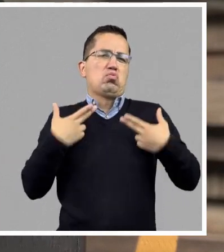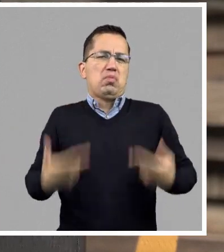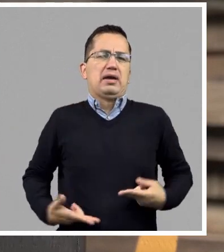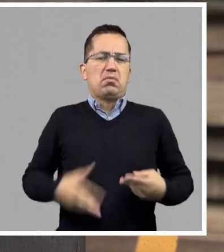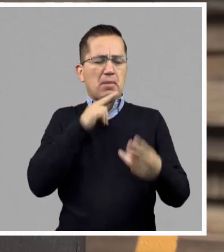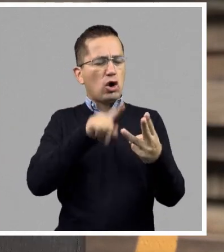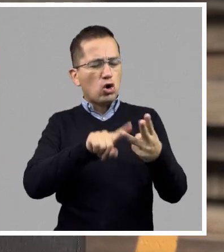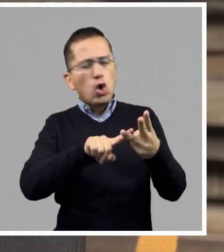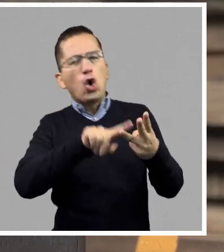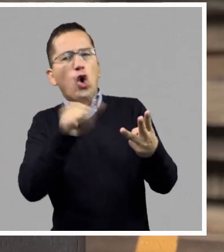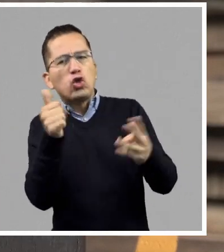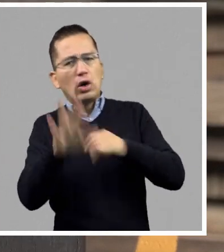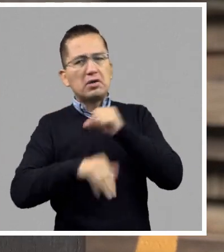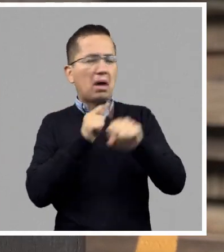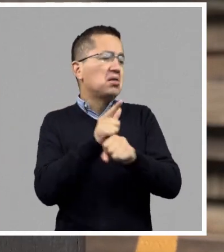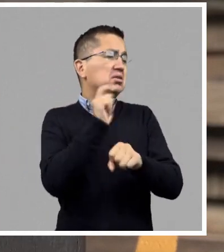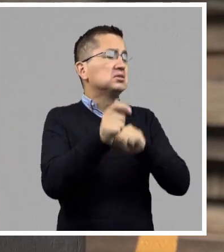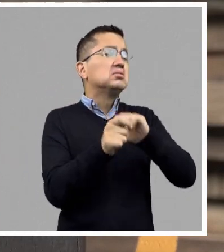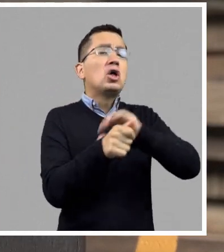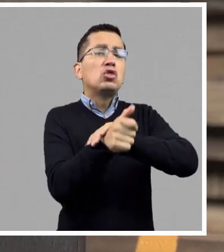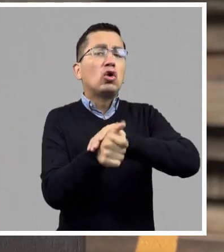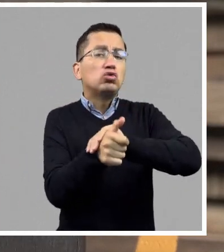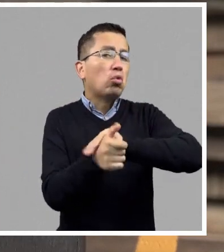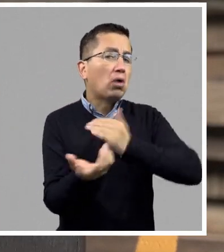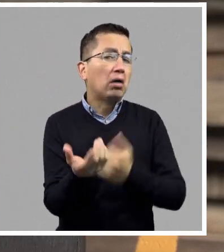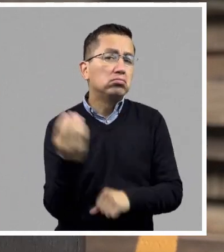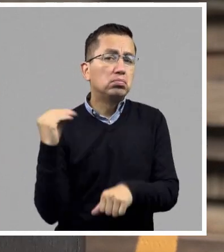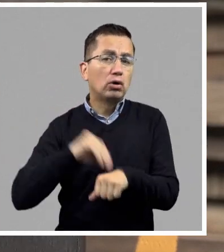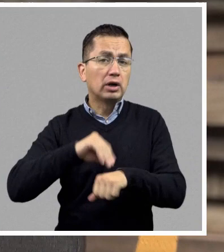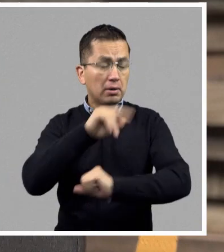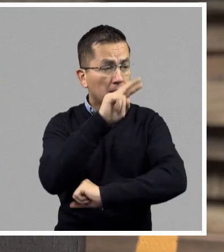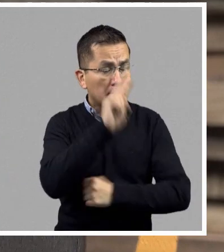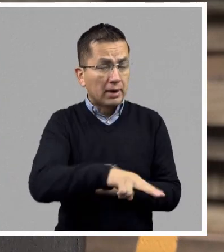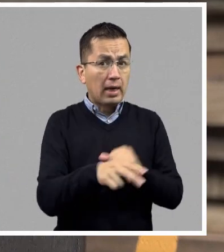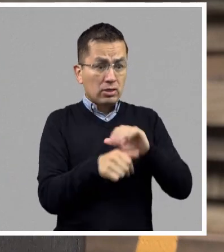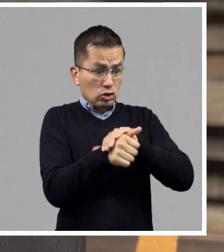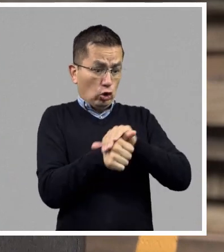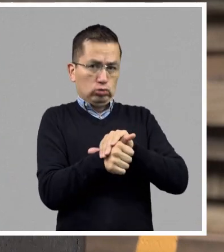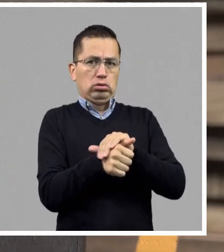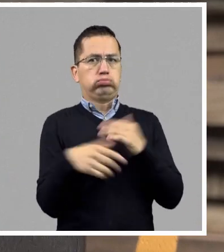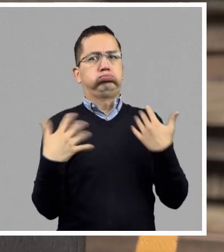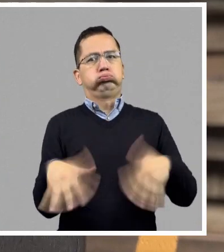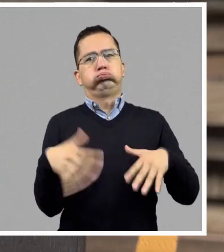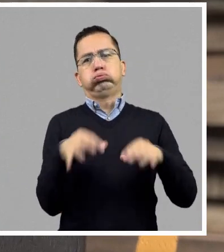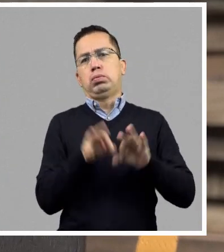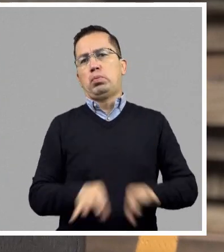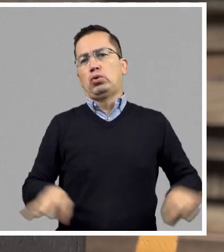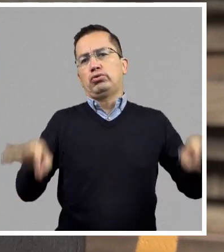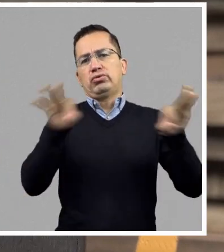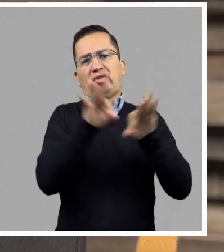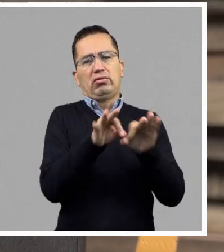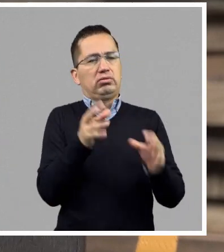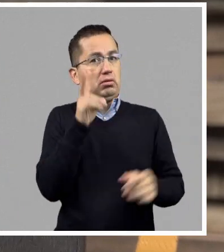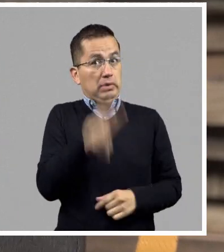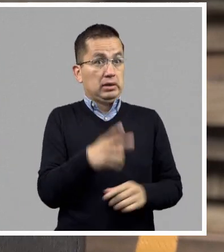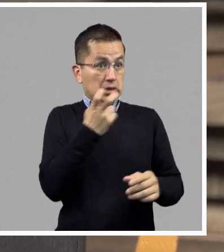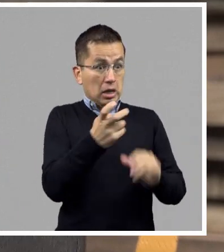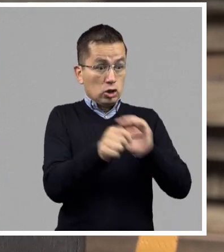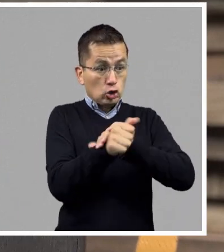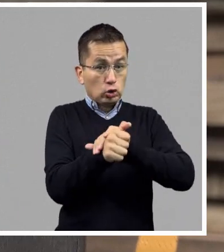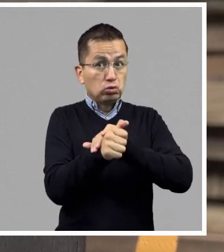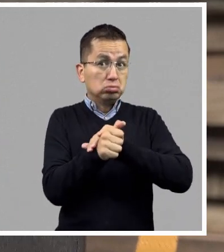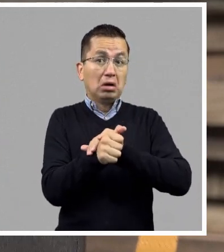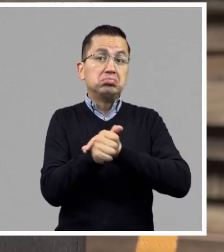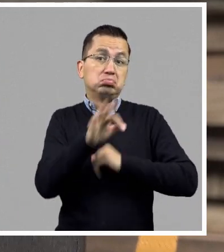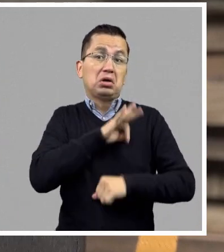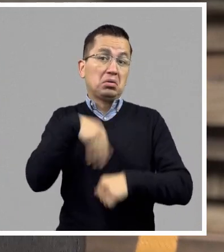que estuviera en el Caribe entonces la tortuga vabla no y las tortugas son súper importantes están todas en peligro de extinción entonces pues